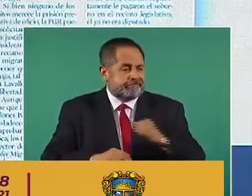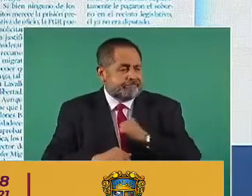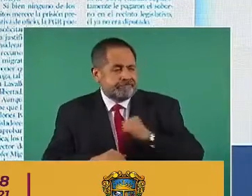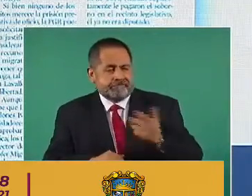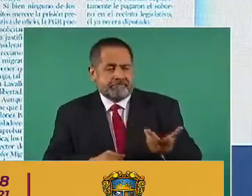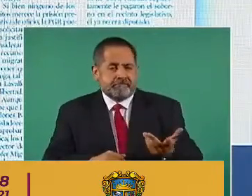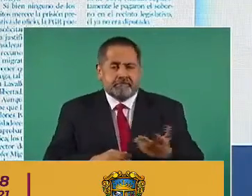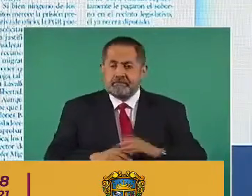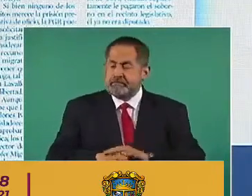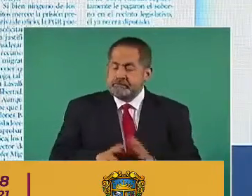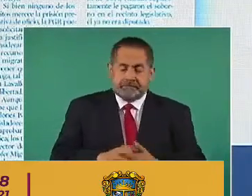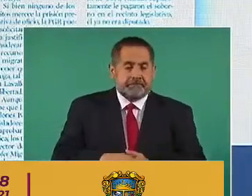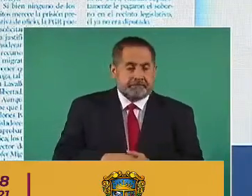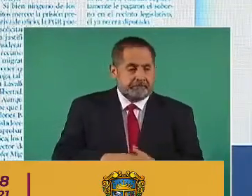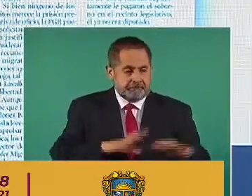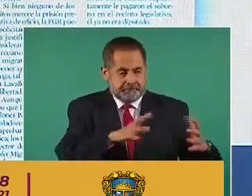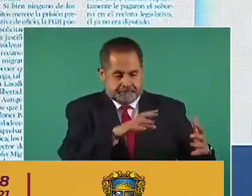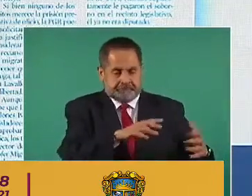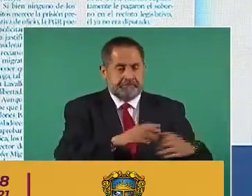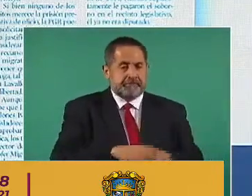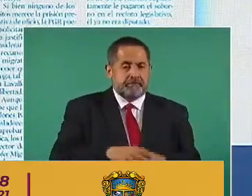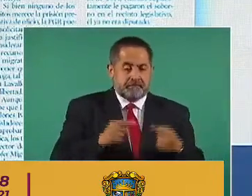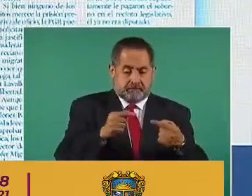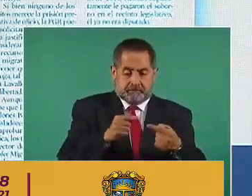y el opositor,